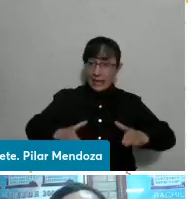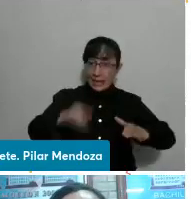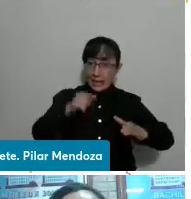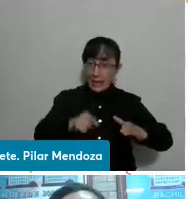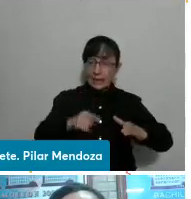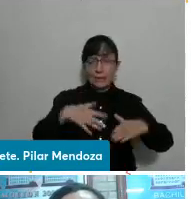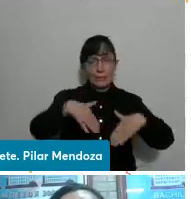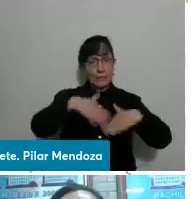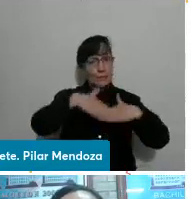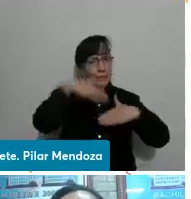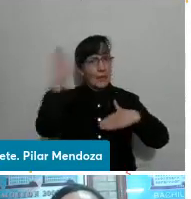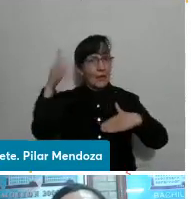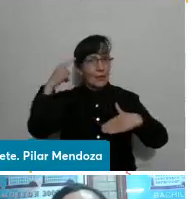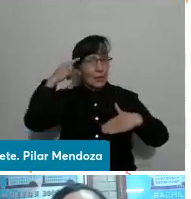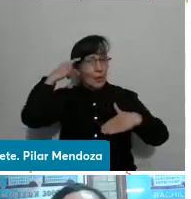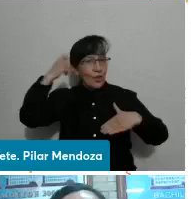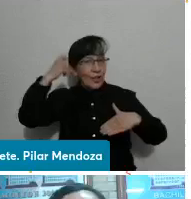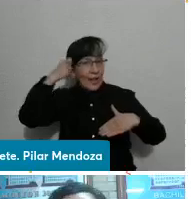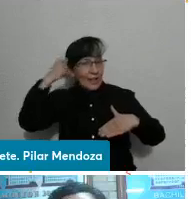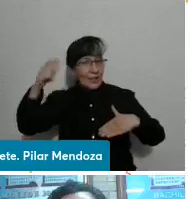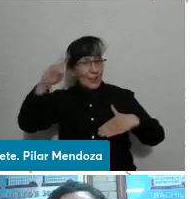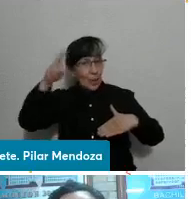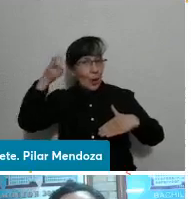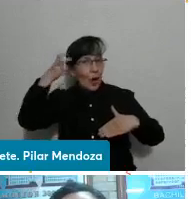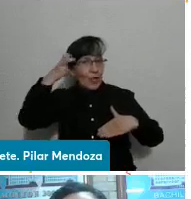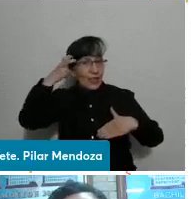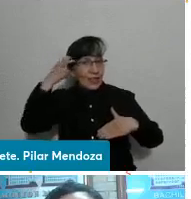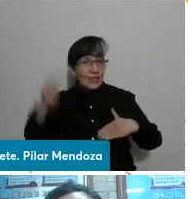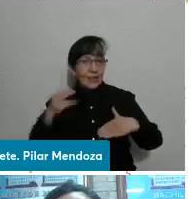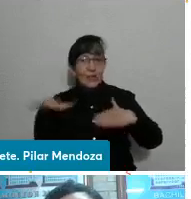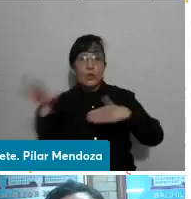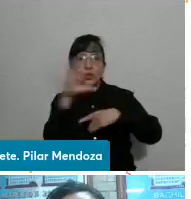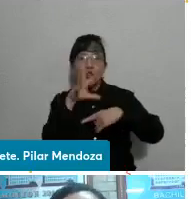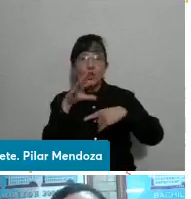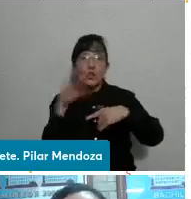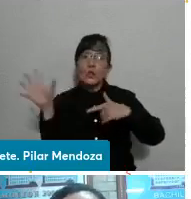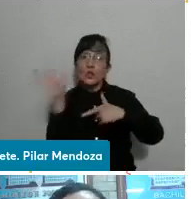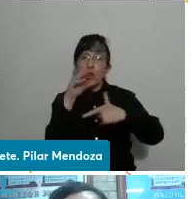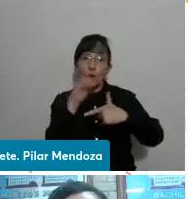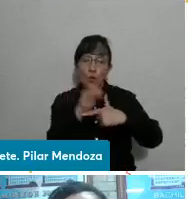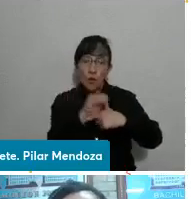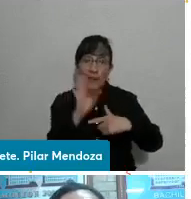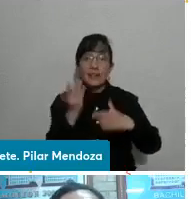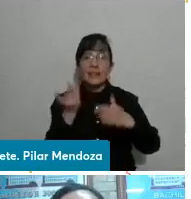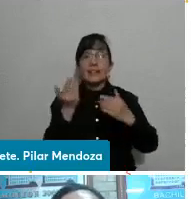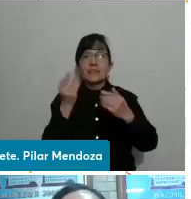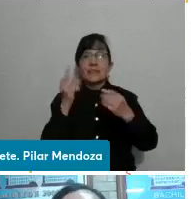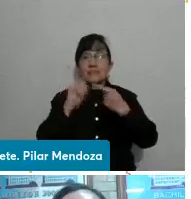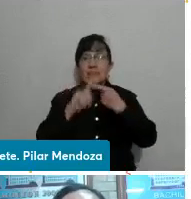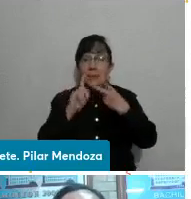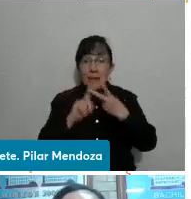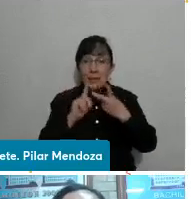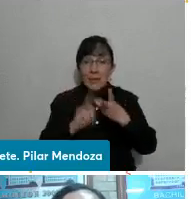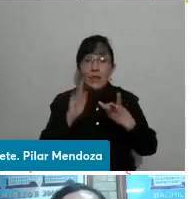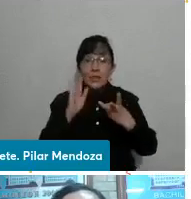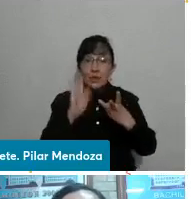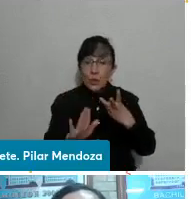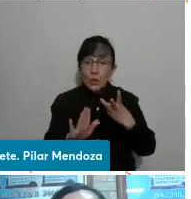retos cognitivos mediados por unos software como Scratch, TupiTube, Microbit,